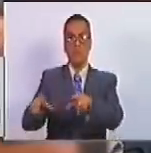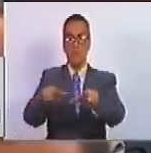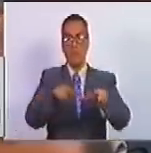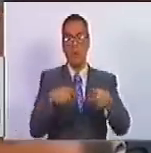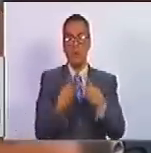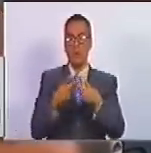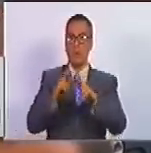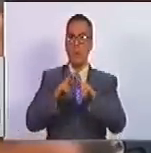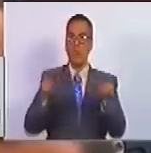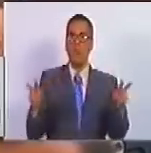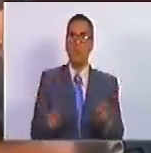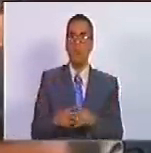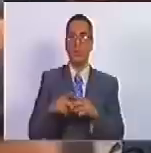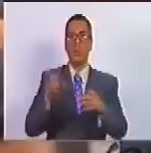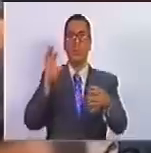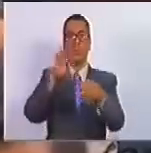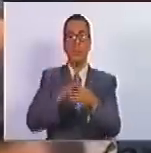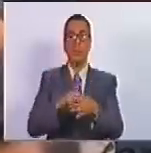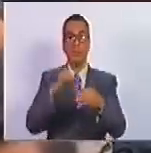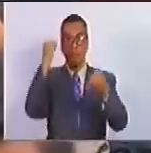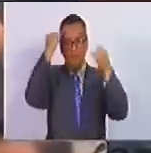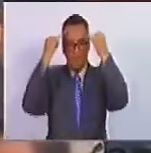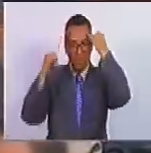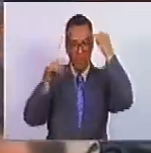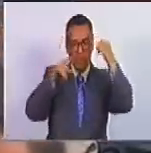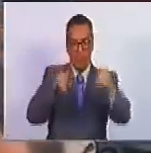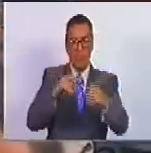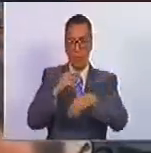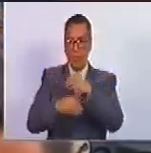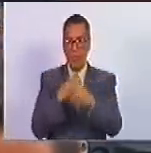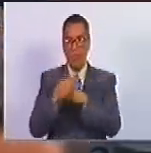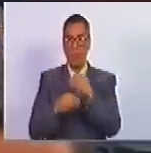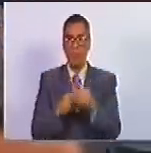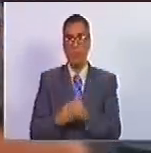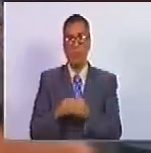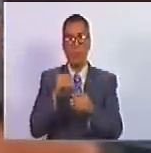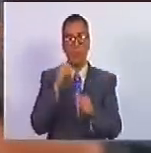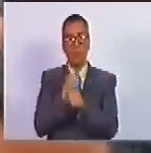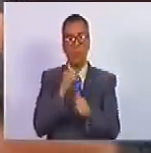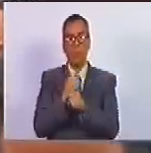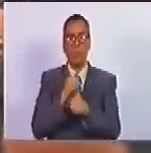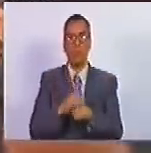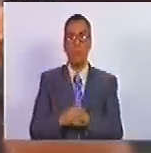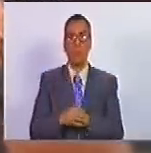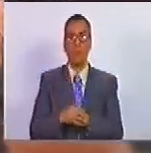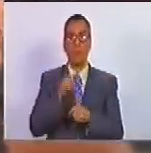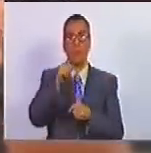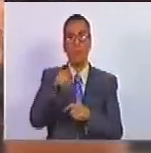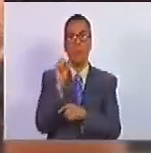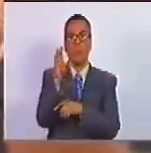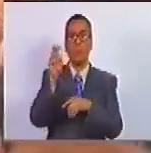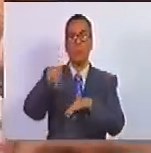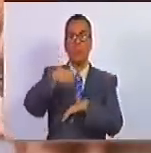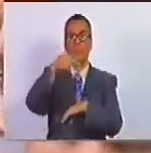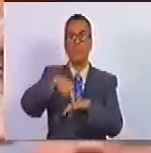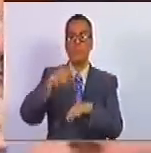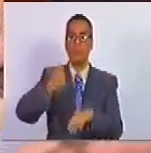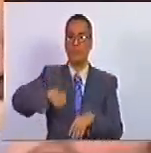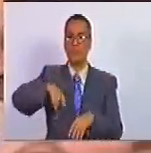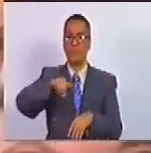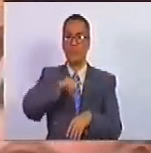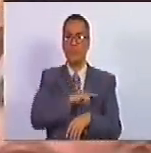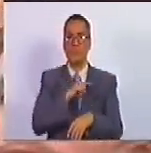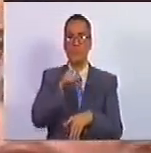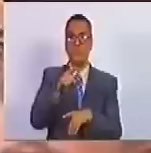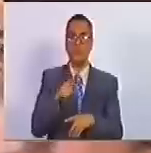de paz, en las unidades tácticas, cumpliendo con la labor. Desde esta Asamblea Nacional nosotros